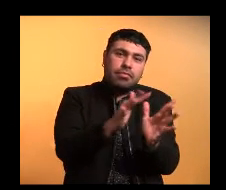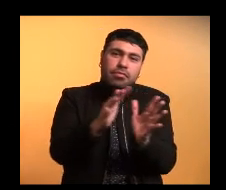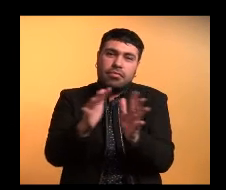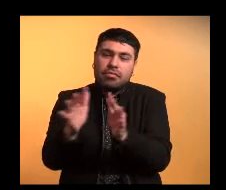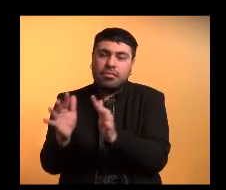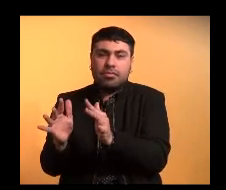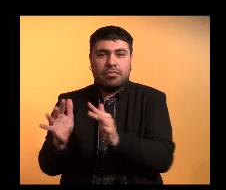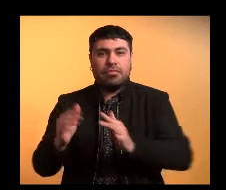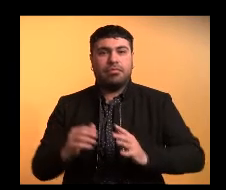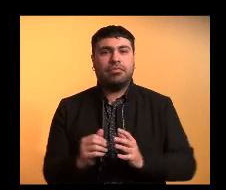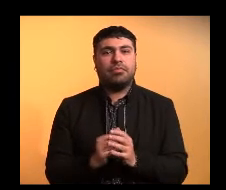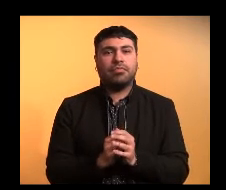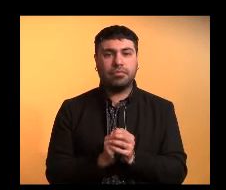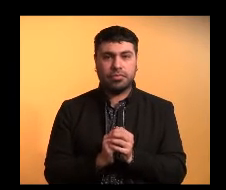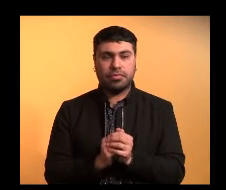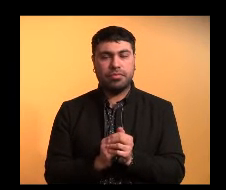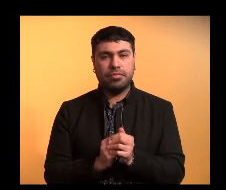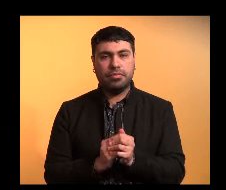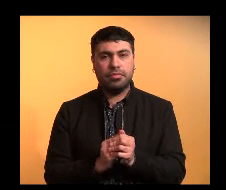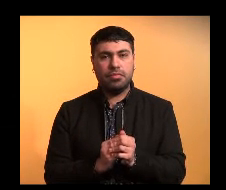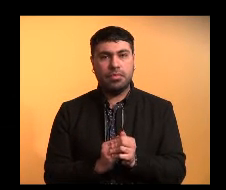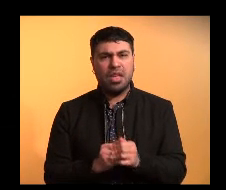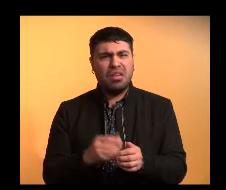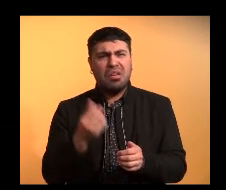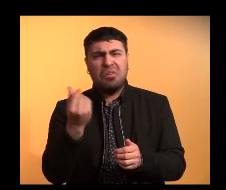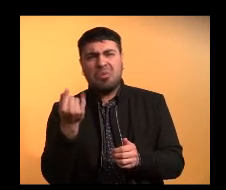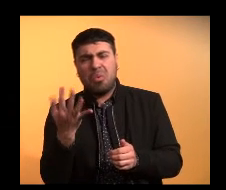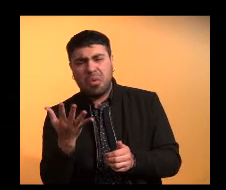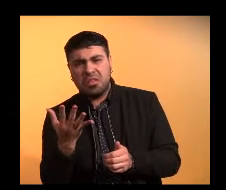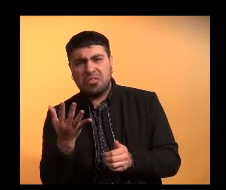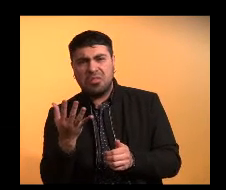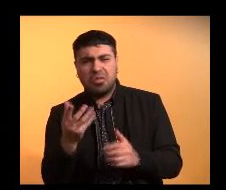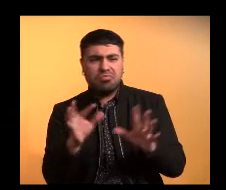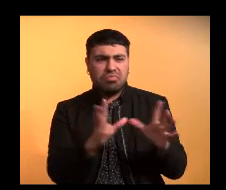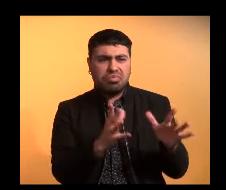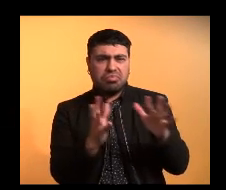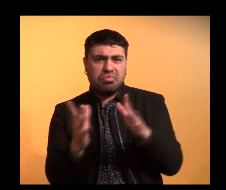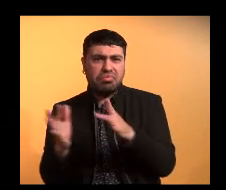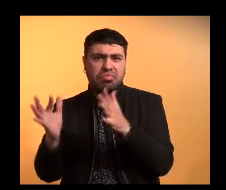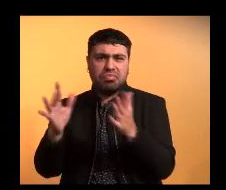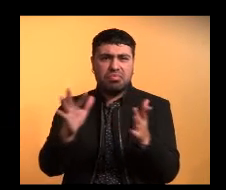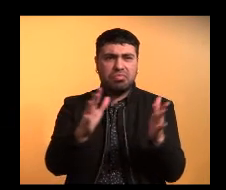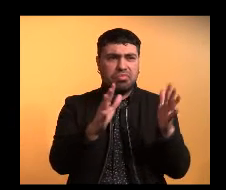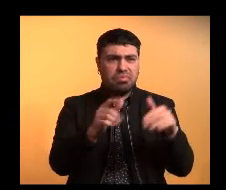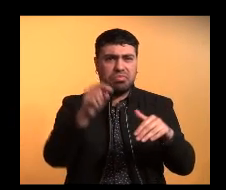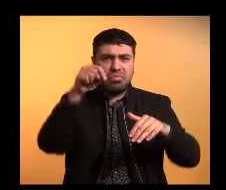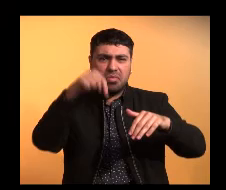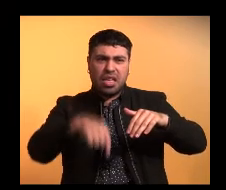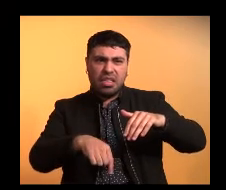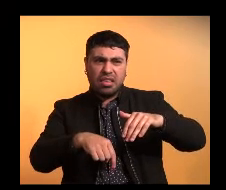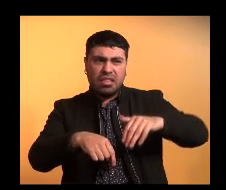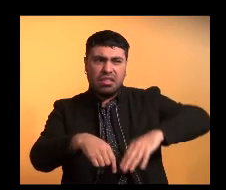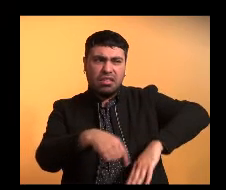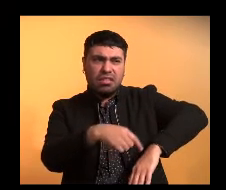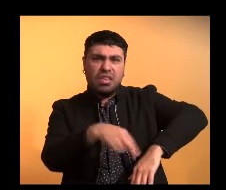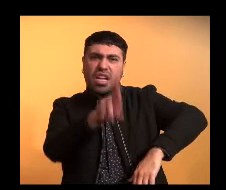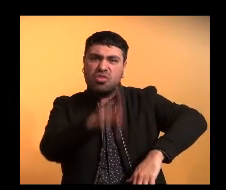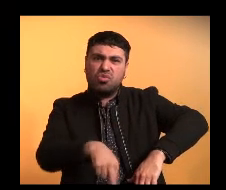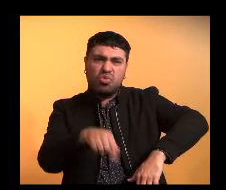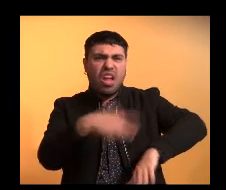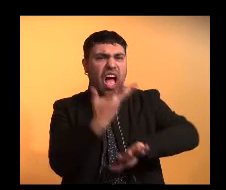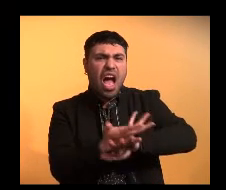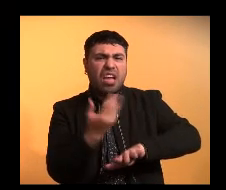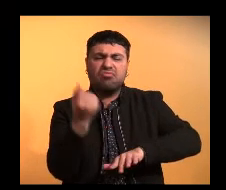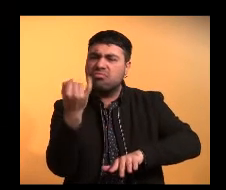número de Durvilea, de cochayuyo, flotando en el hemisferio sur. y llegó a un número bastante interesante y